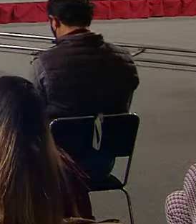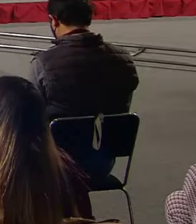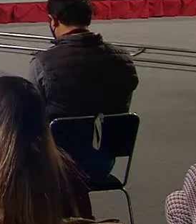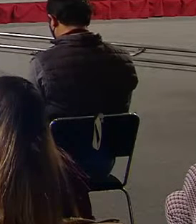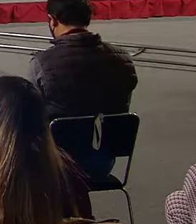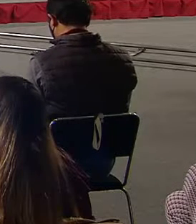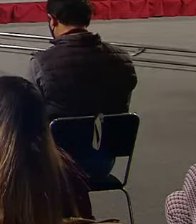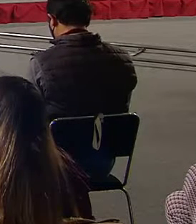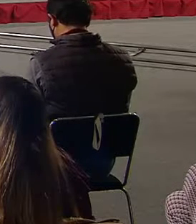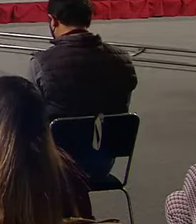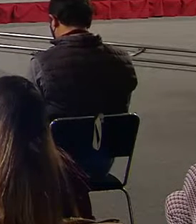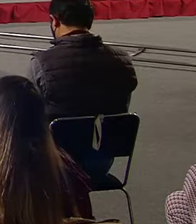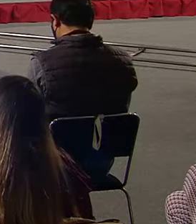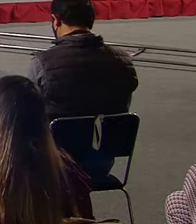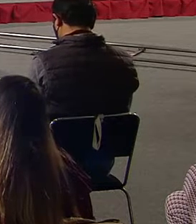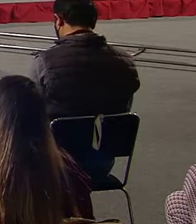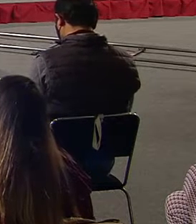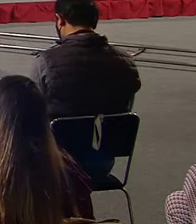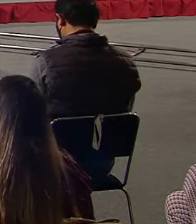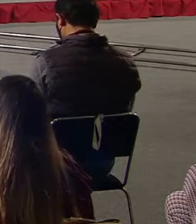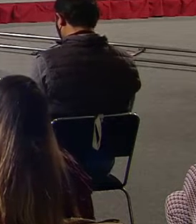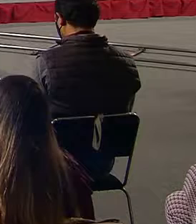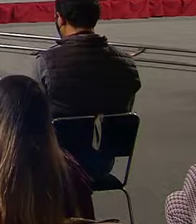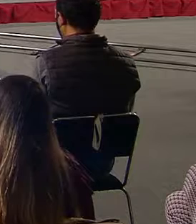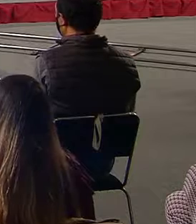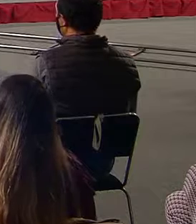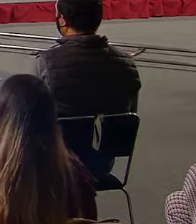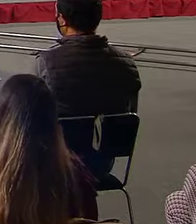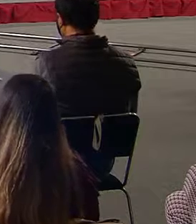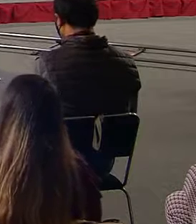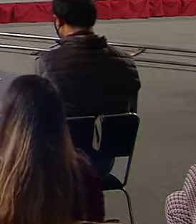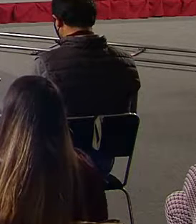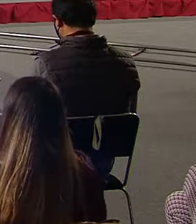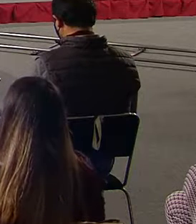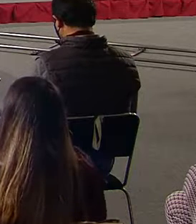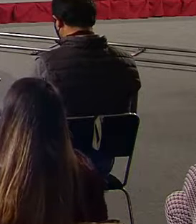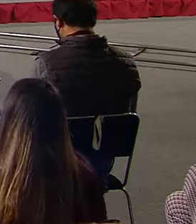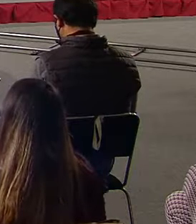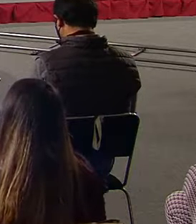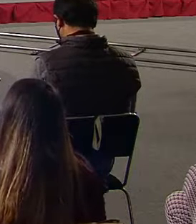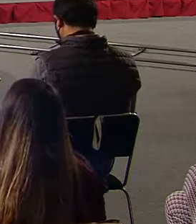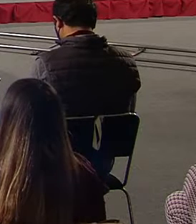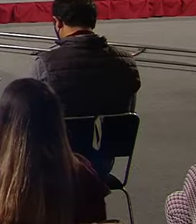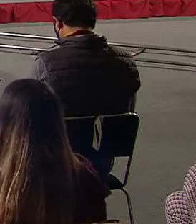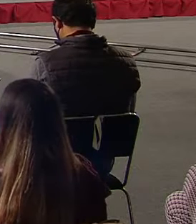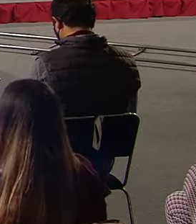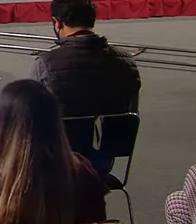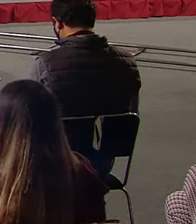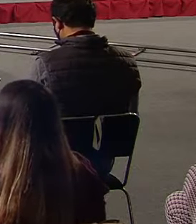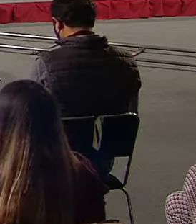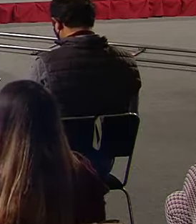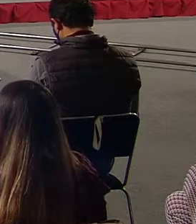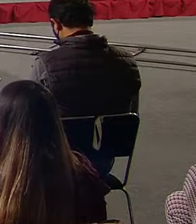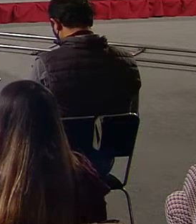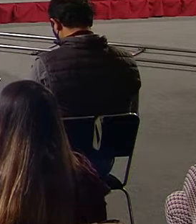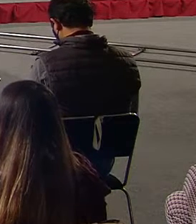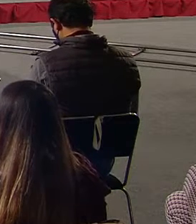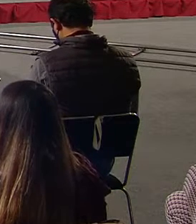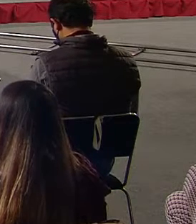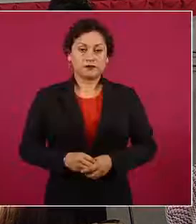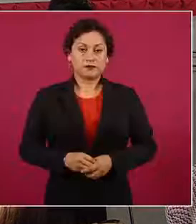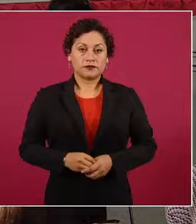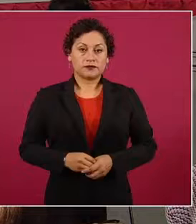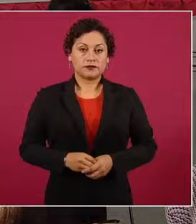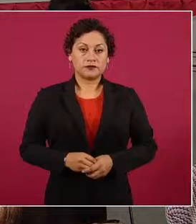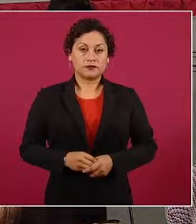del 96% de las recetas surtidas. Al momento están también en proceso de adquisición